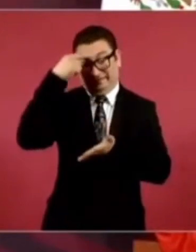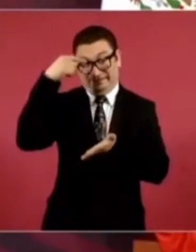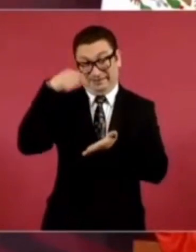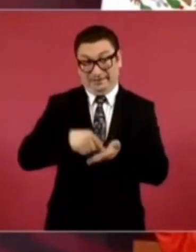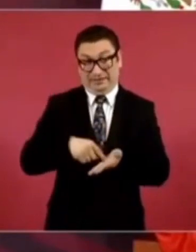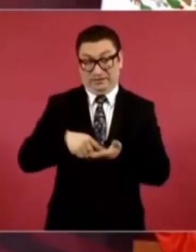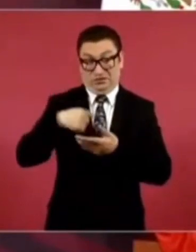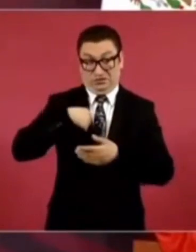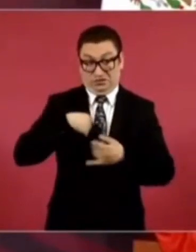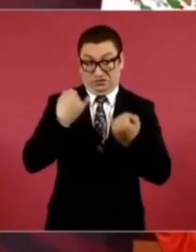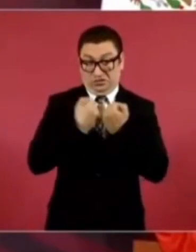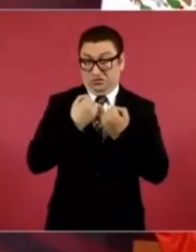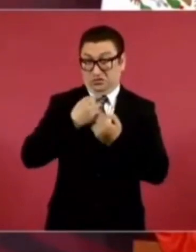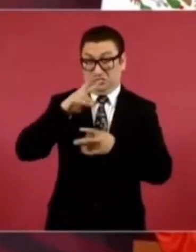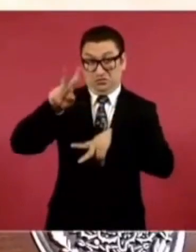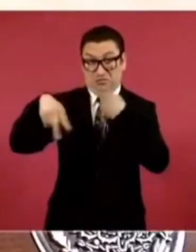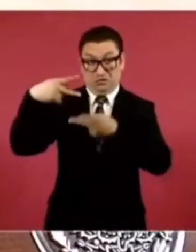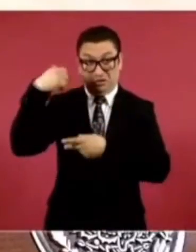en Acapulco